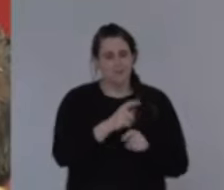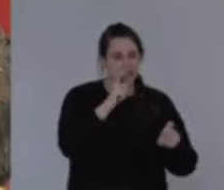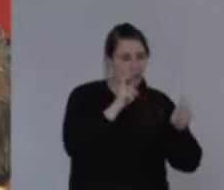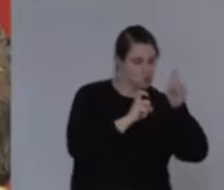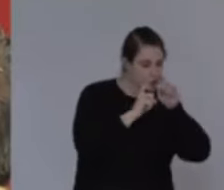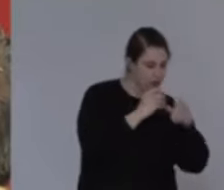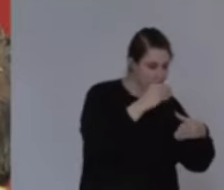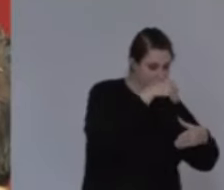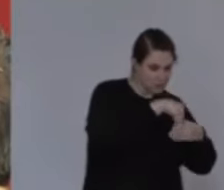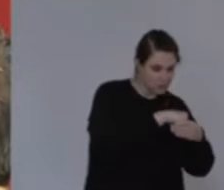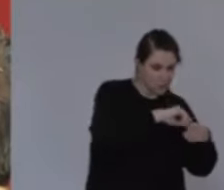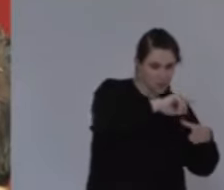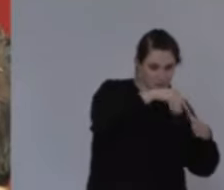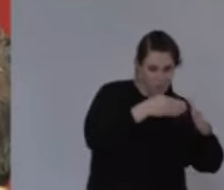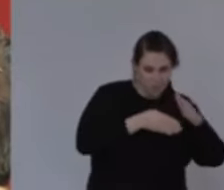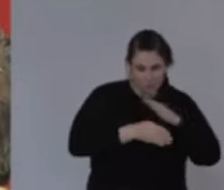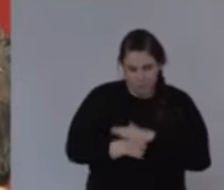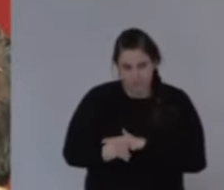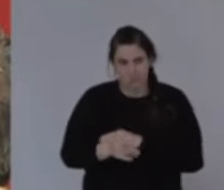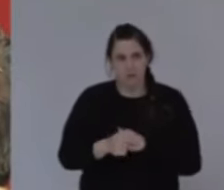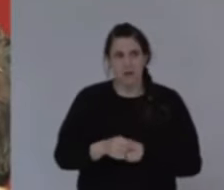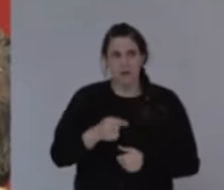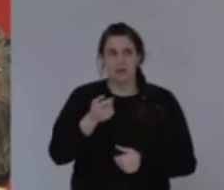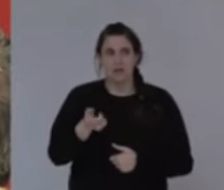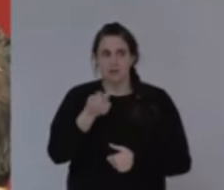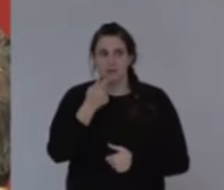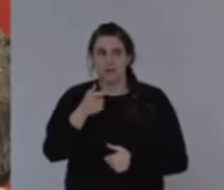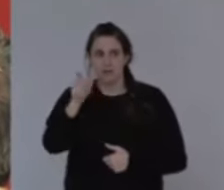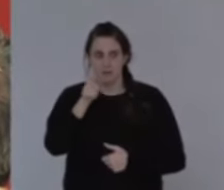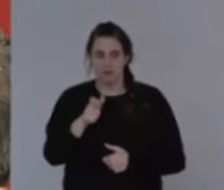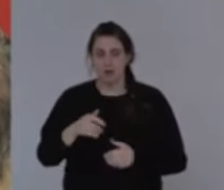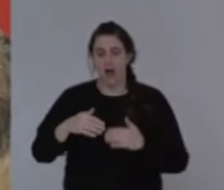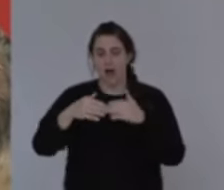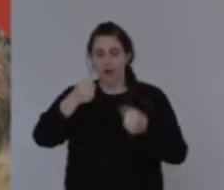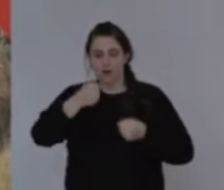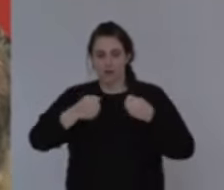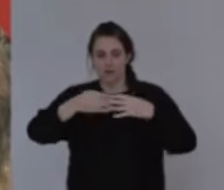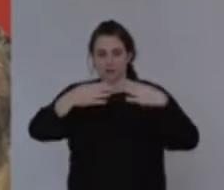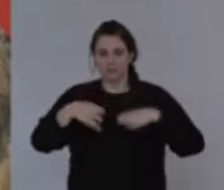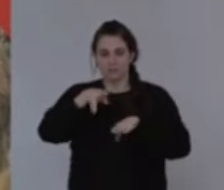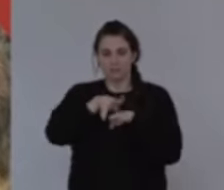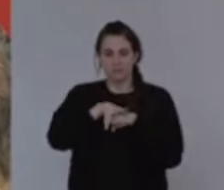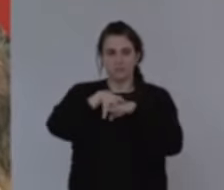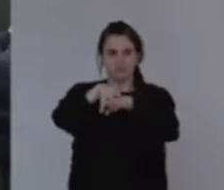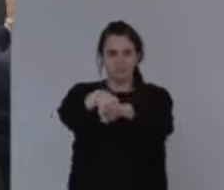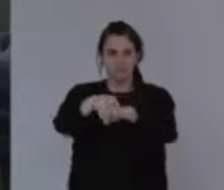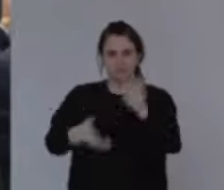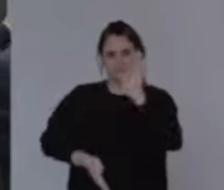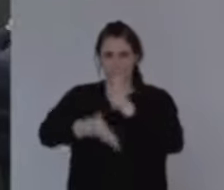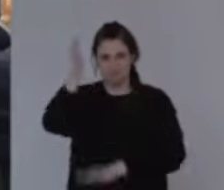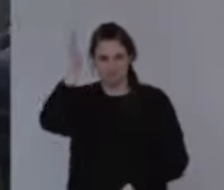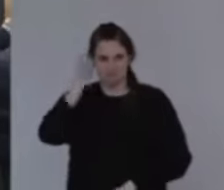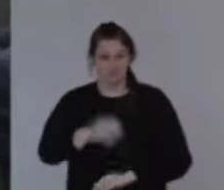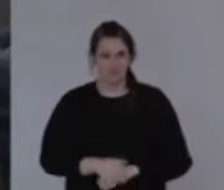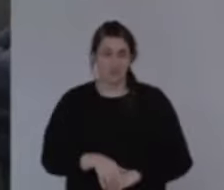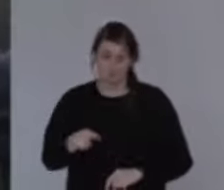quien salió de casa y de España en un capó de un coche. Eso lo dice alguien así.